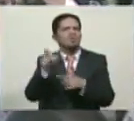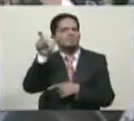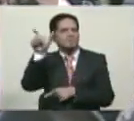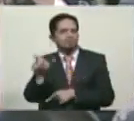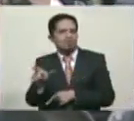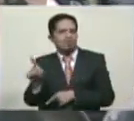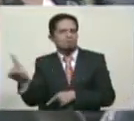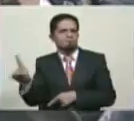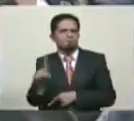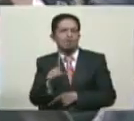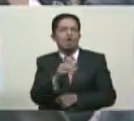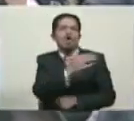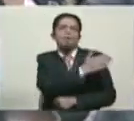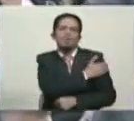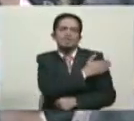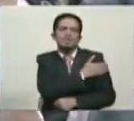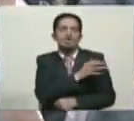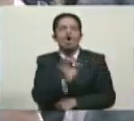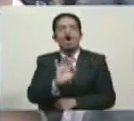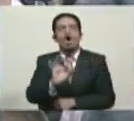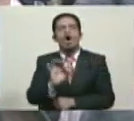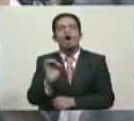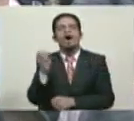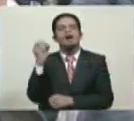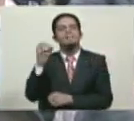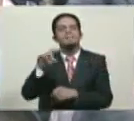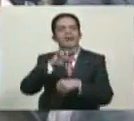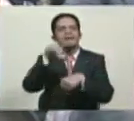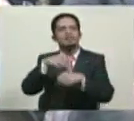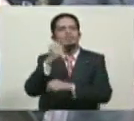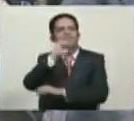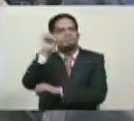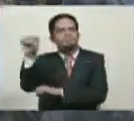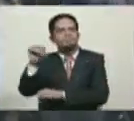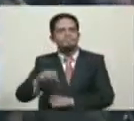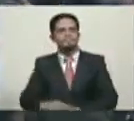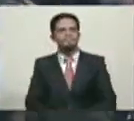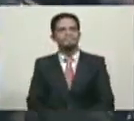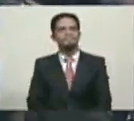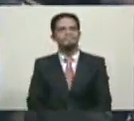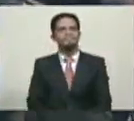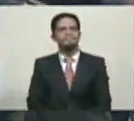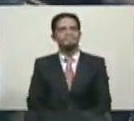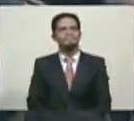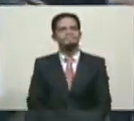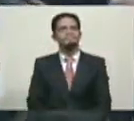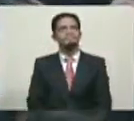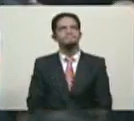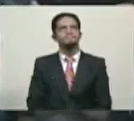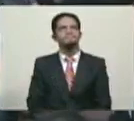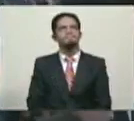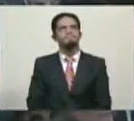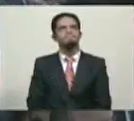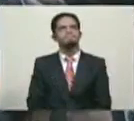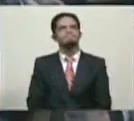y de la Asamblea Nacional en desacato. Ciudadano Diosdado Cabello